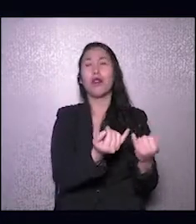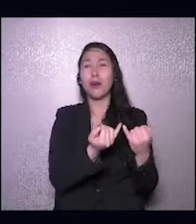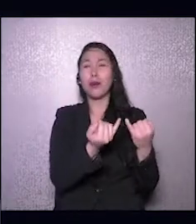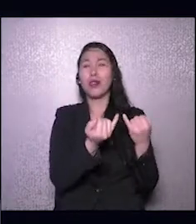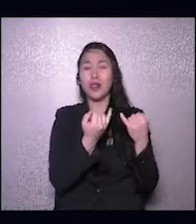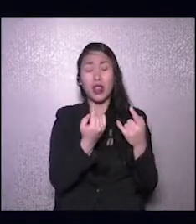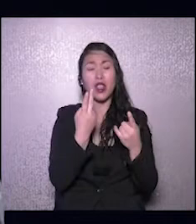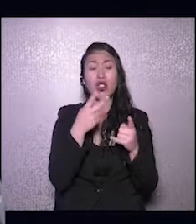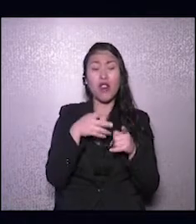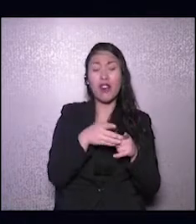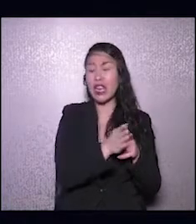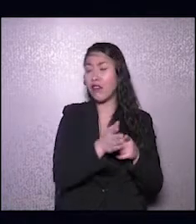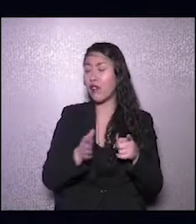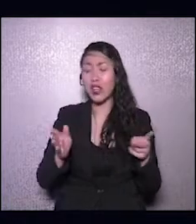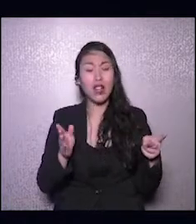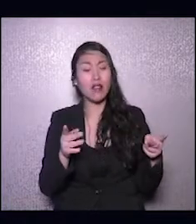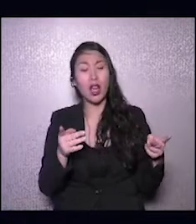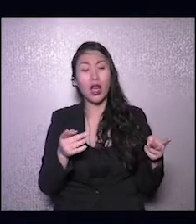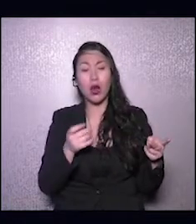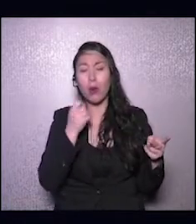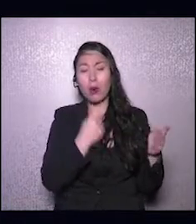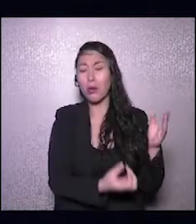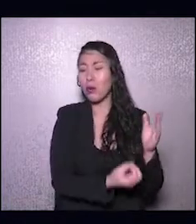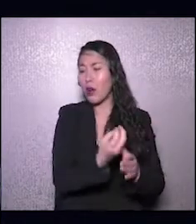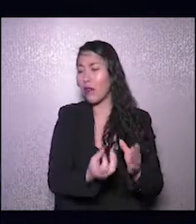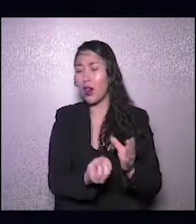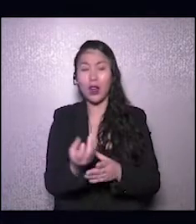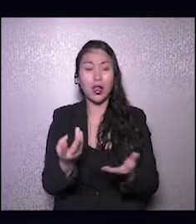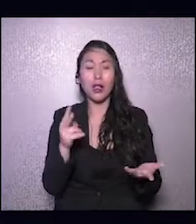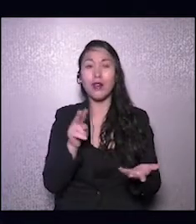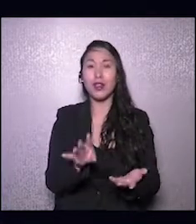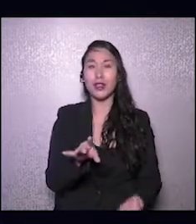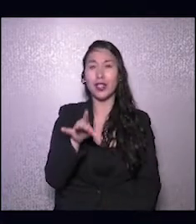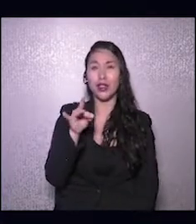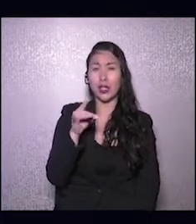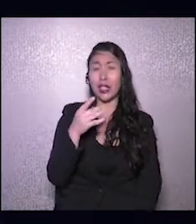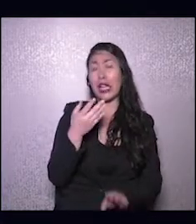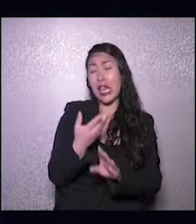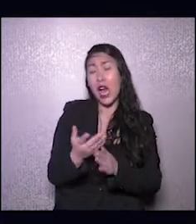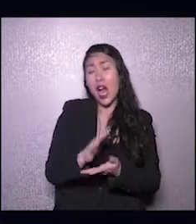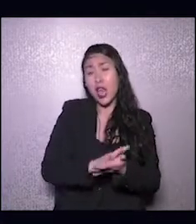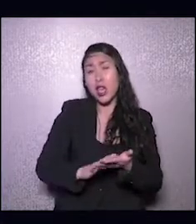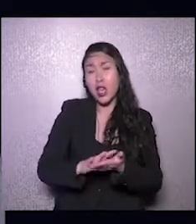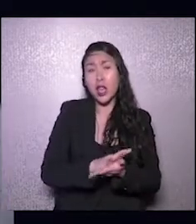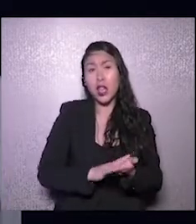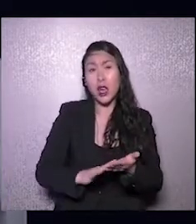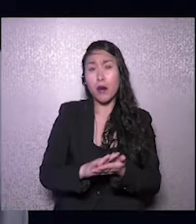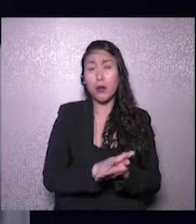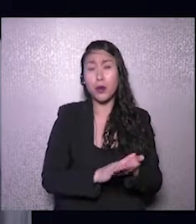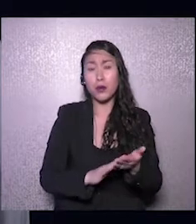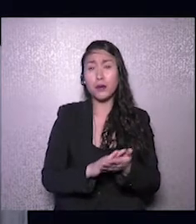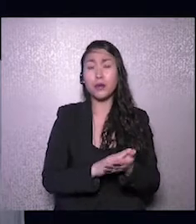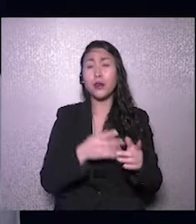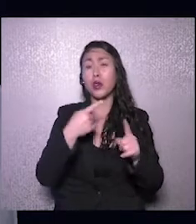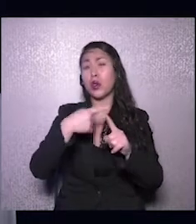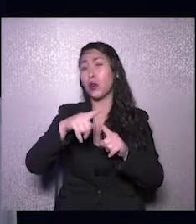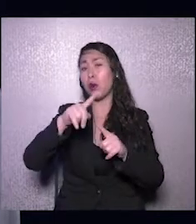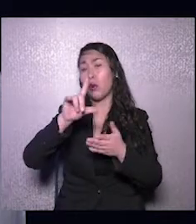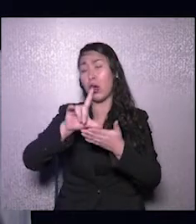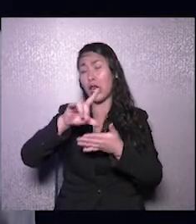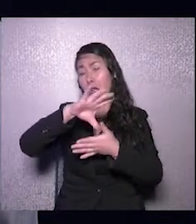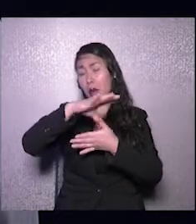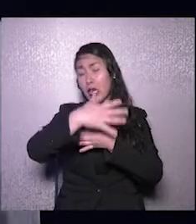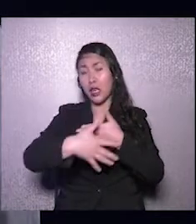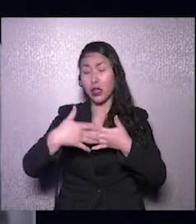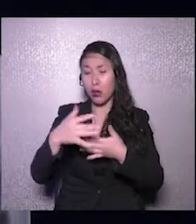variables y encontrar alguna idea novedosa que pueda aparecer ahí. Ya hay ejemplos en hospitales americanos en los que encuentran asociaciones de